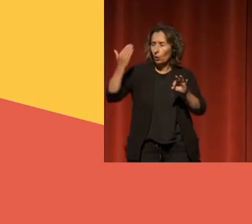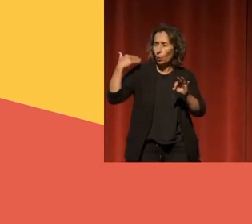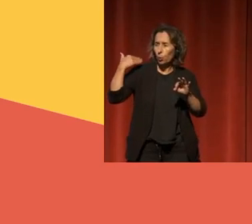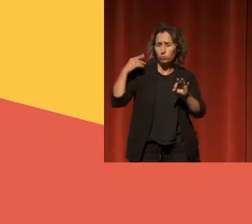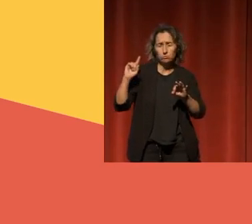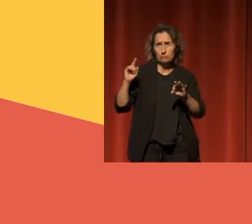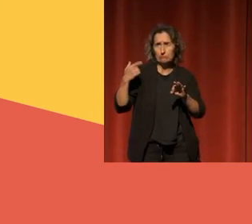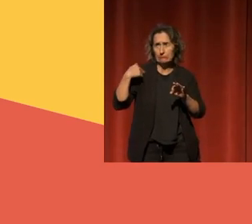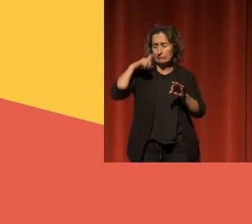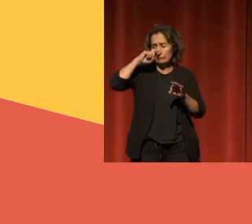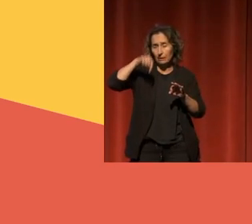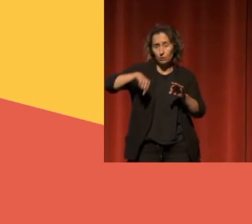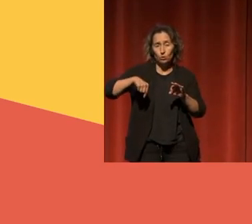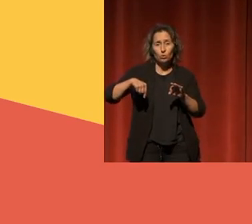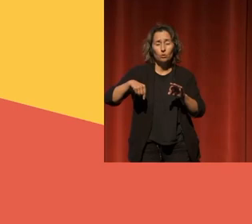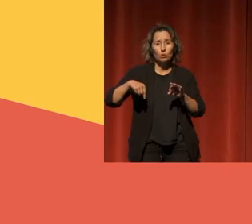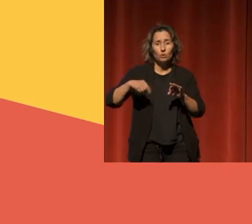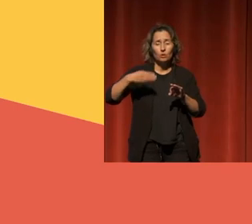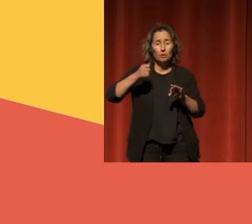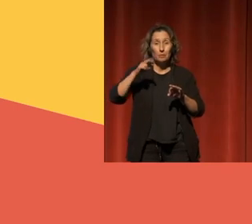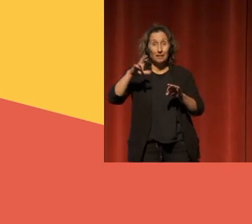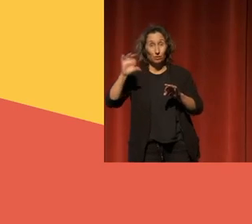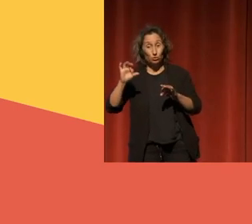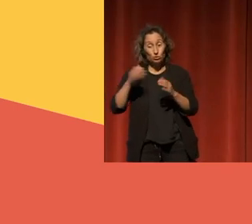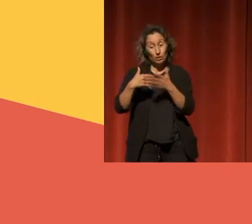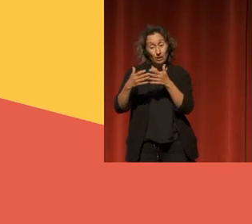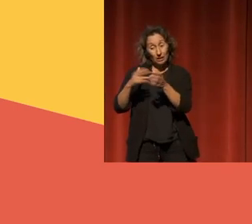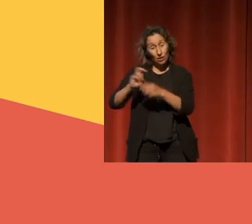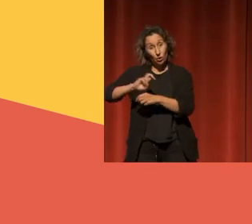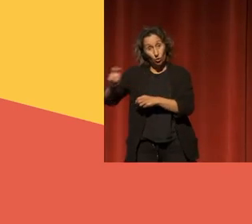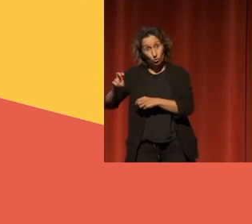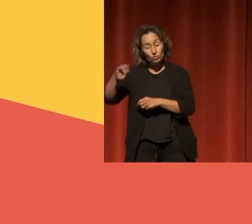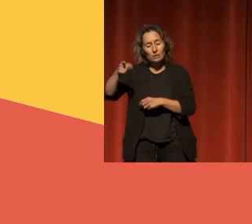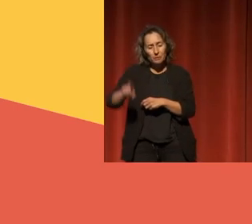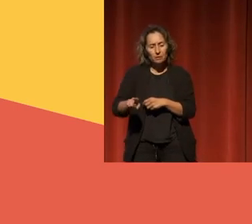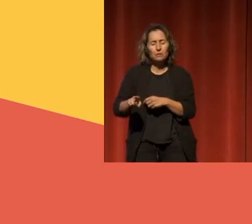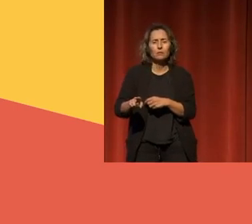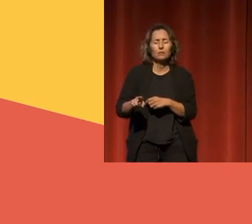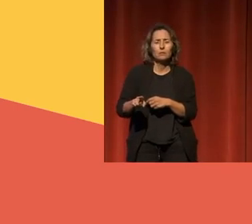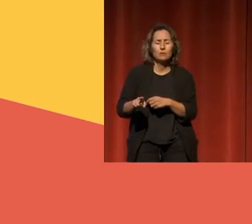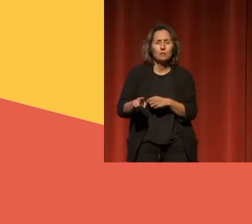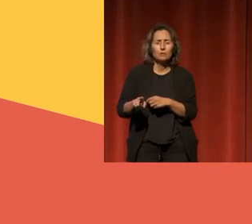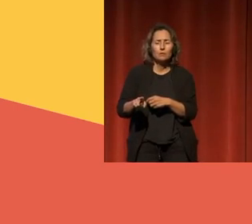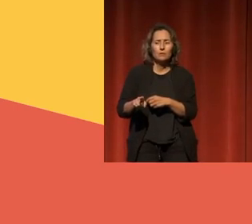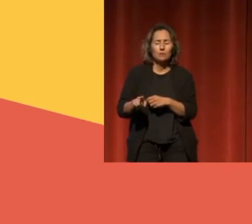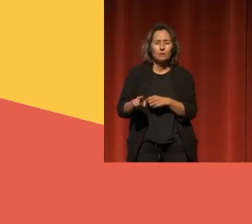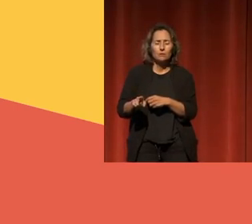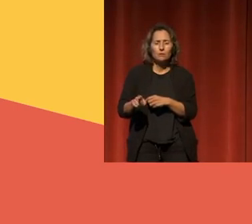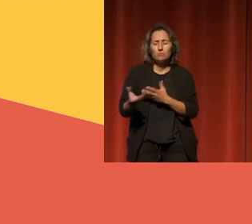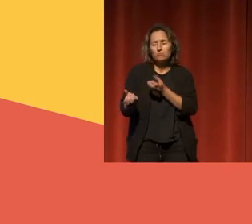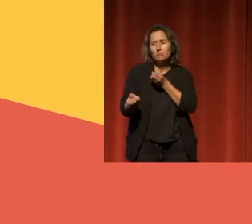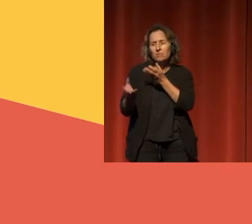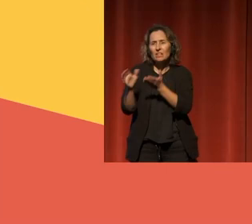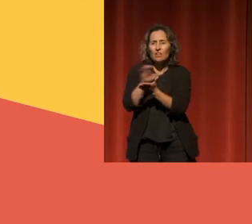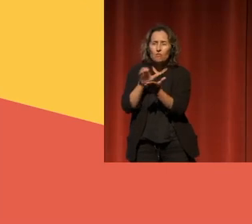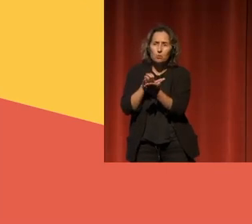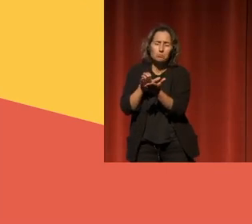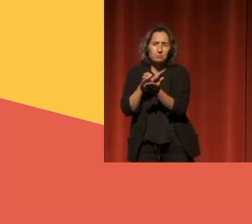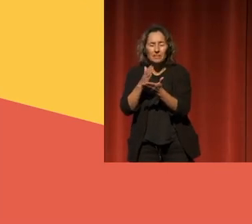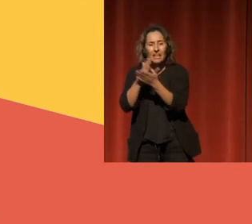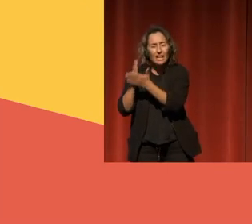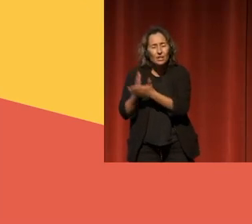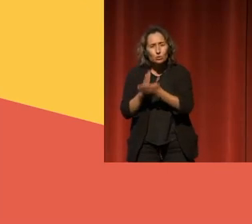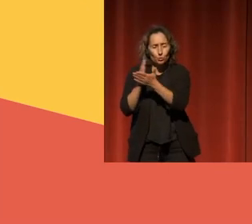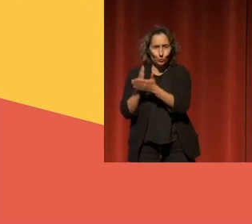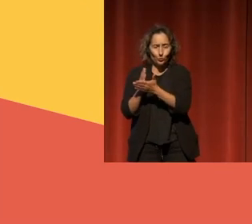precisamente este año barros y otros autores eh publicaron eh un Bueno un informe un estudio llamado